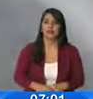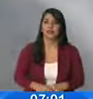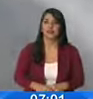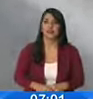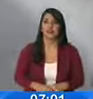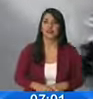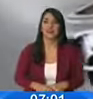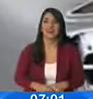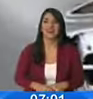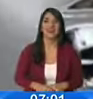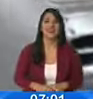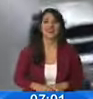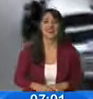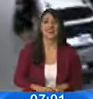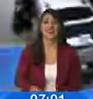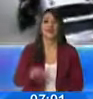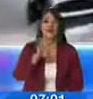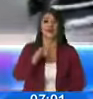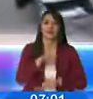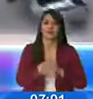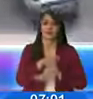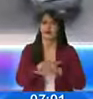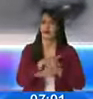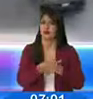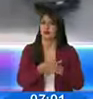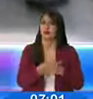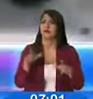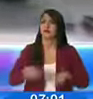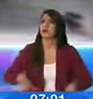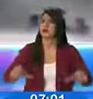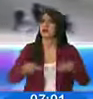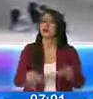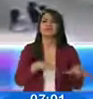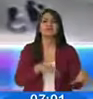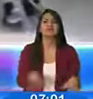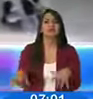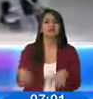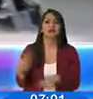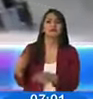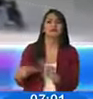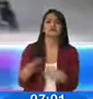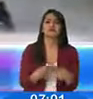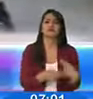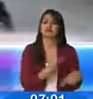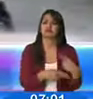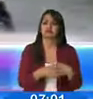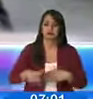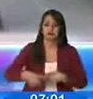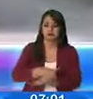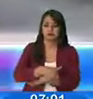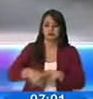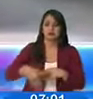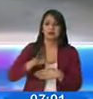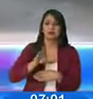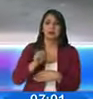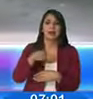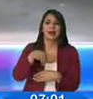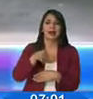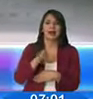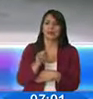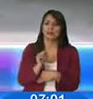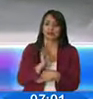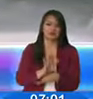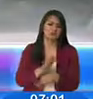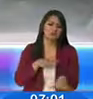Eran las 4 de la tarde. La actividad comercial en este punto del norte de Guayaquil, Avenida Rodolfo Vaquerizo en Azur, se